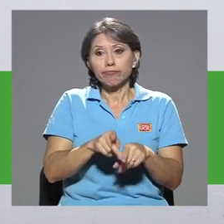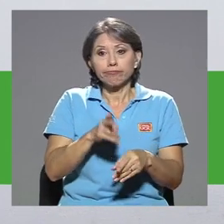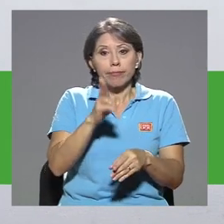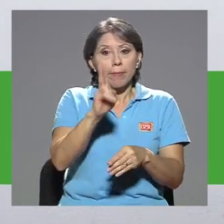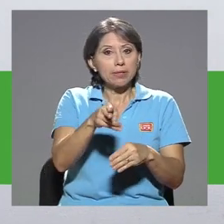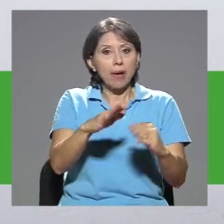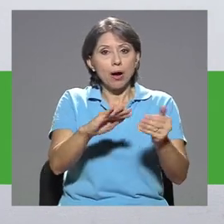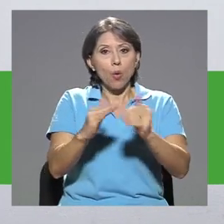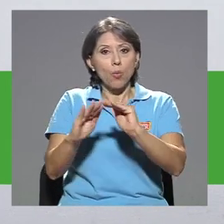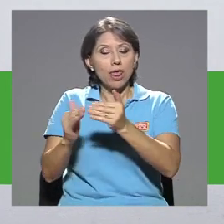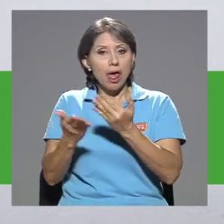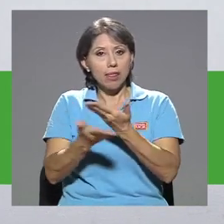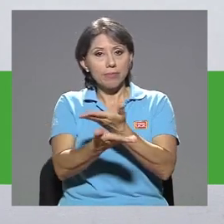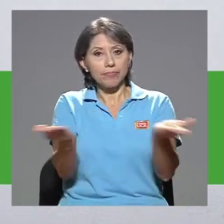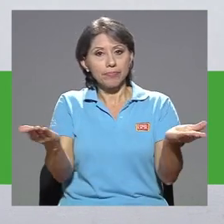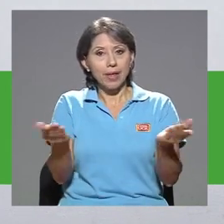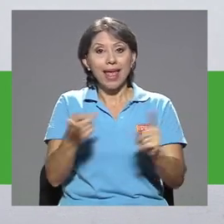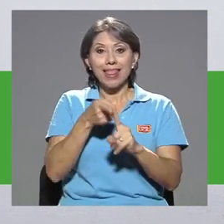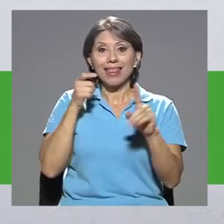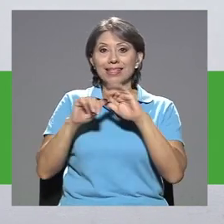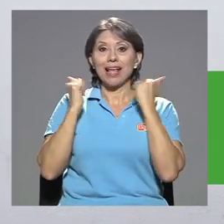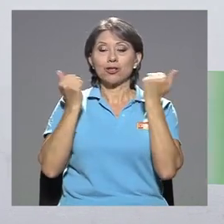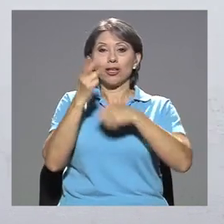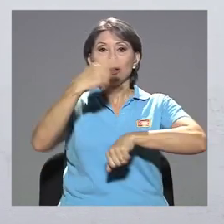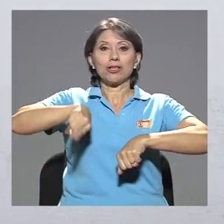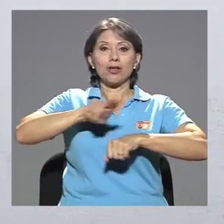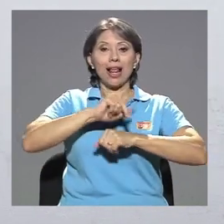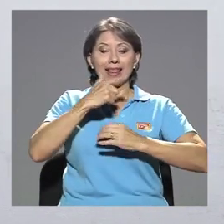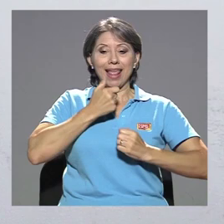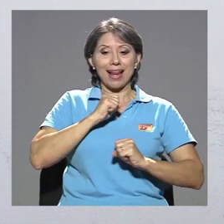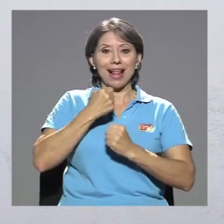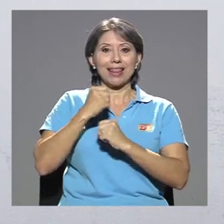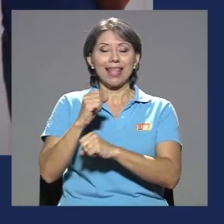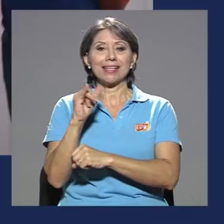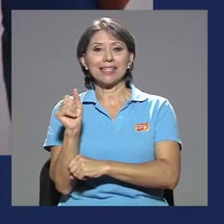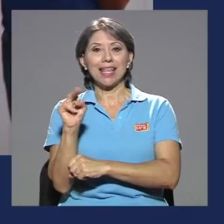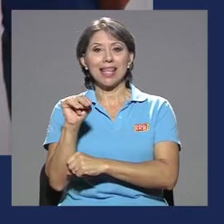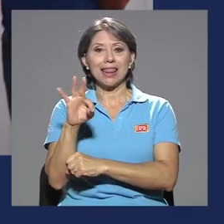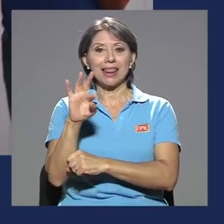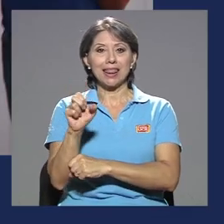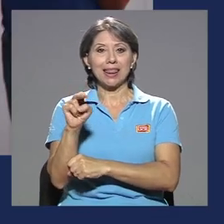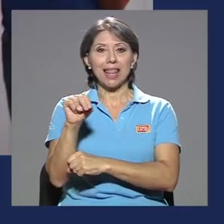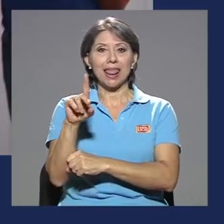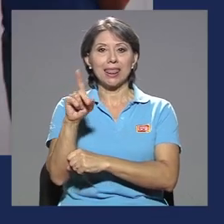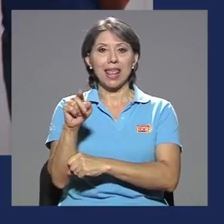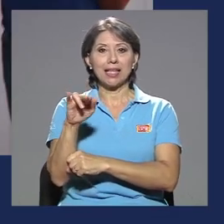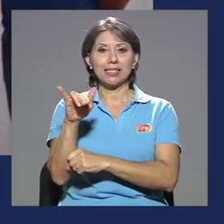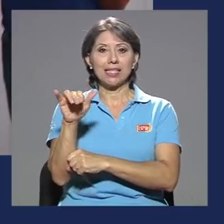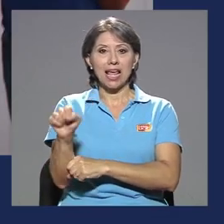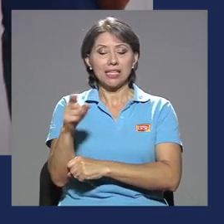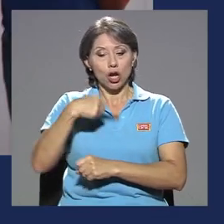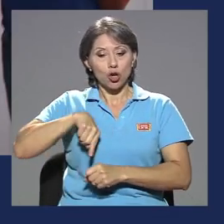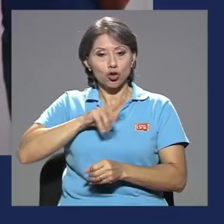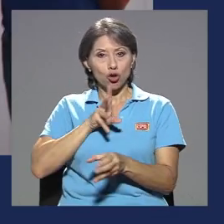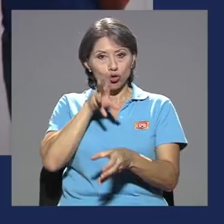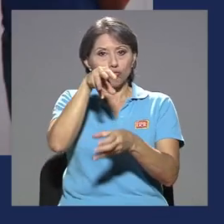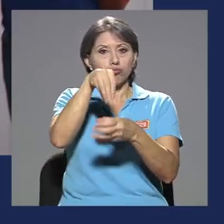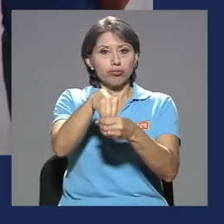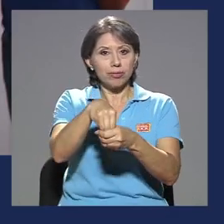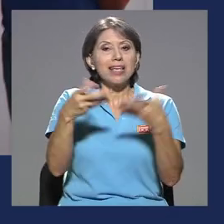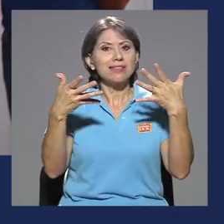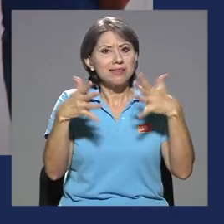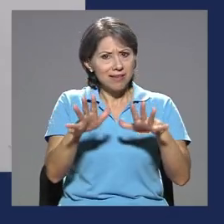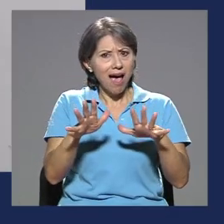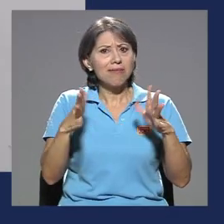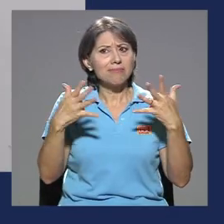misma comunidad como tal entonces desde la asociación nacional de alcaldías intendencia nosotros nos involucramos y ya hemos estado con